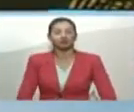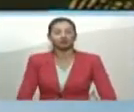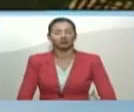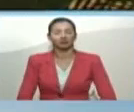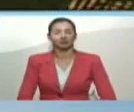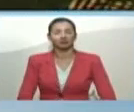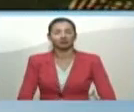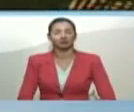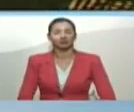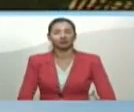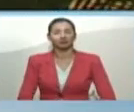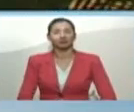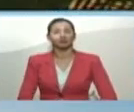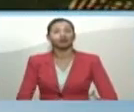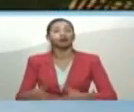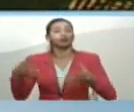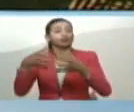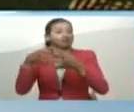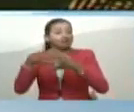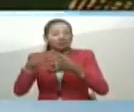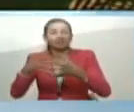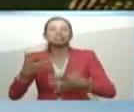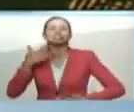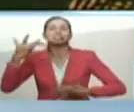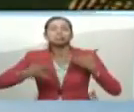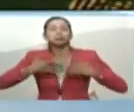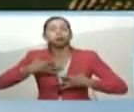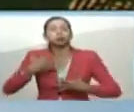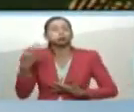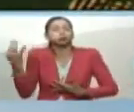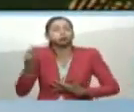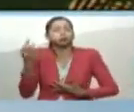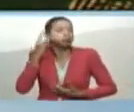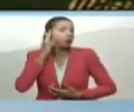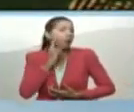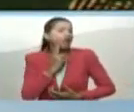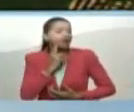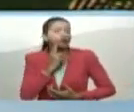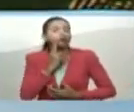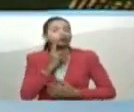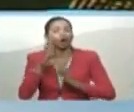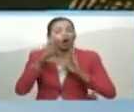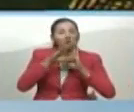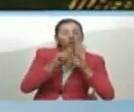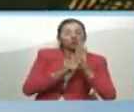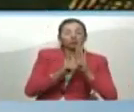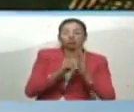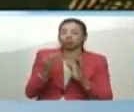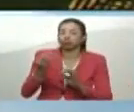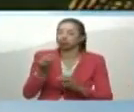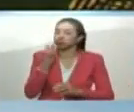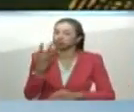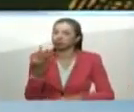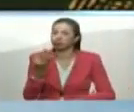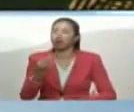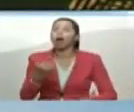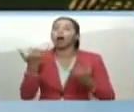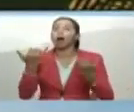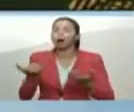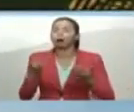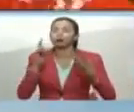movimiento bolivariano, del bolivarianismo original, constitucional y auténtico. Bueno, vamos a darle la